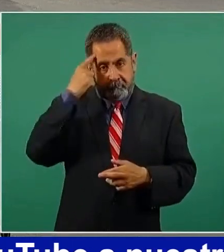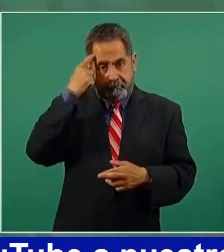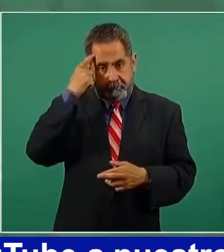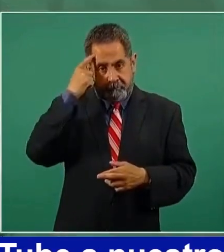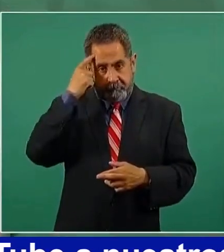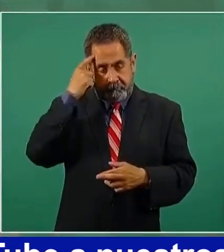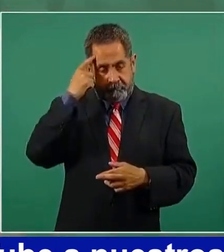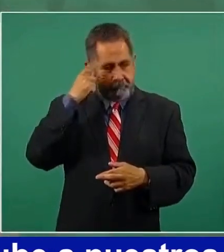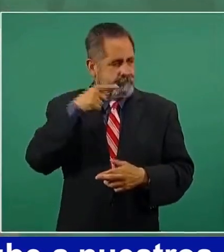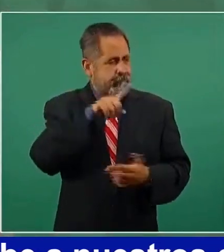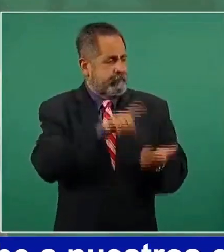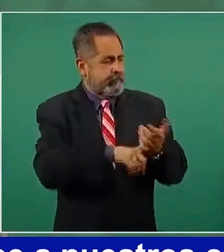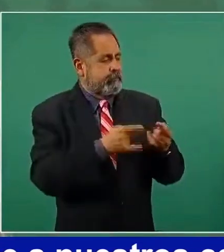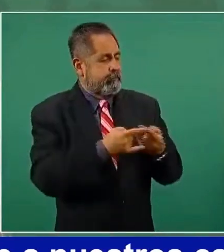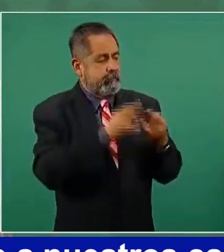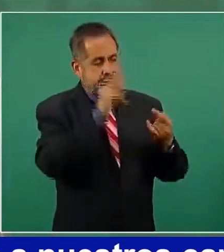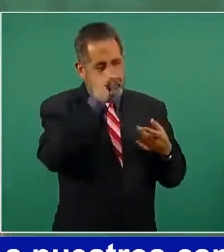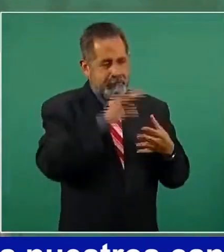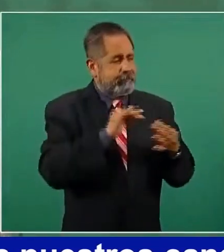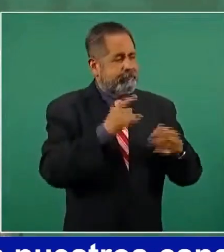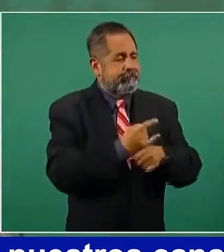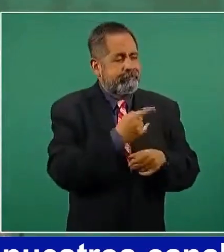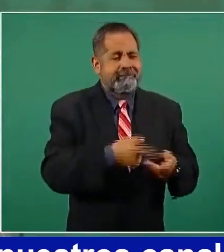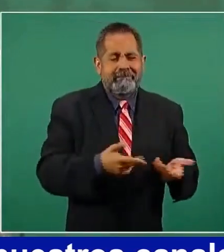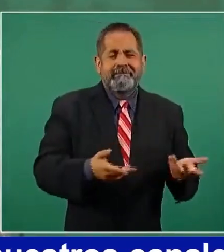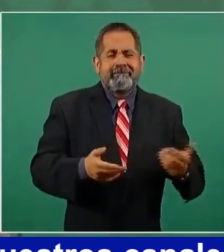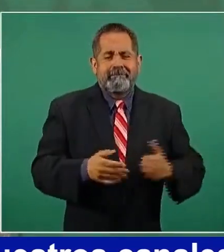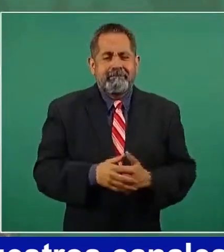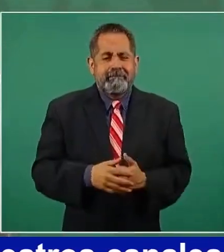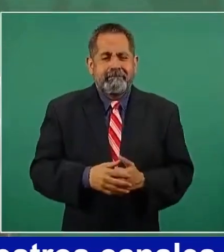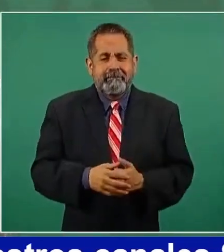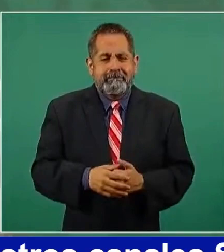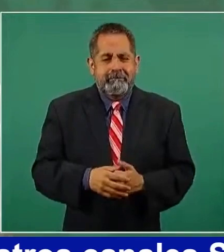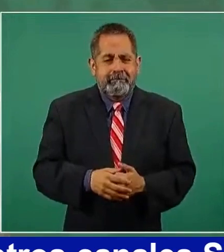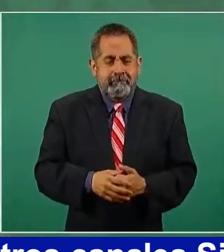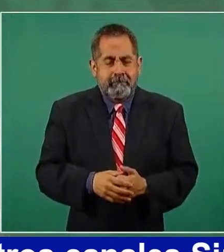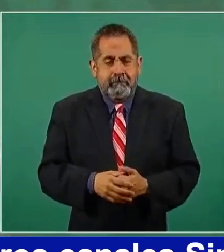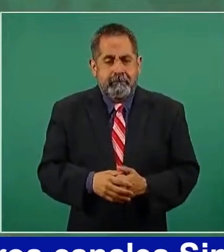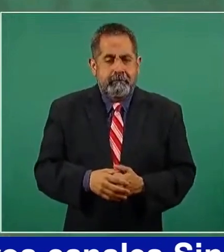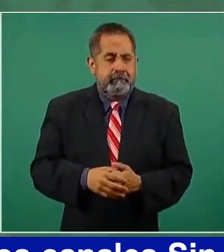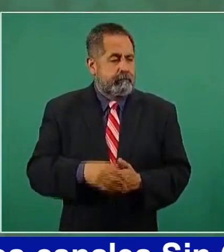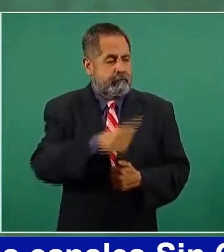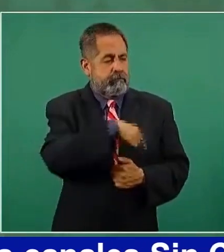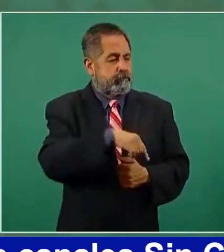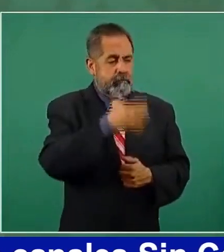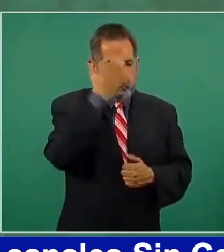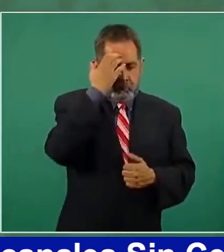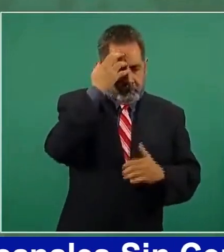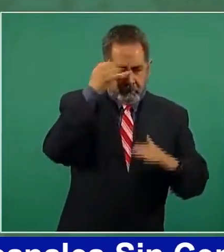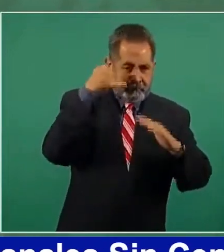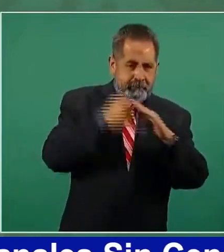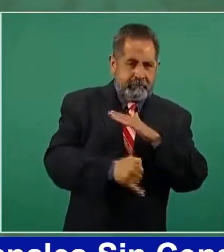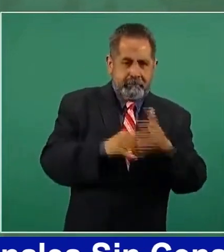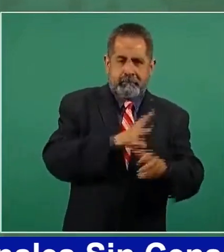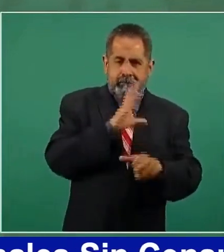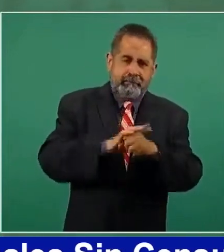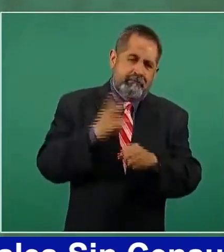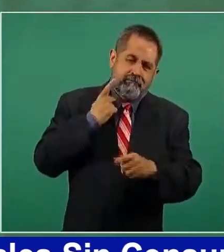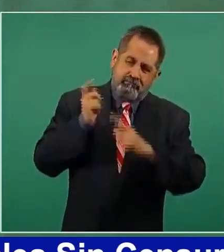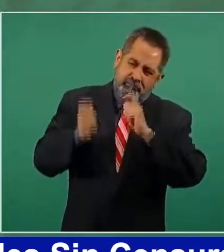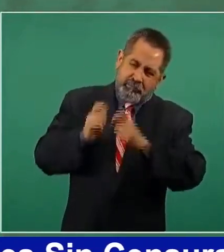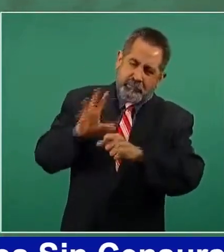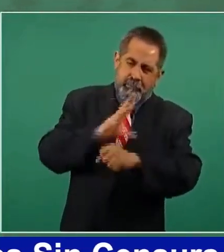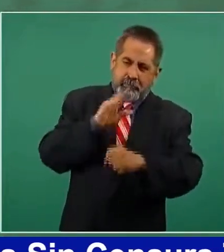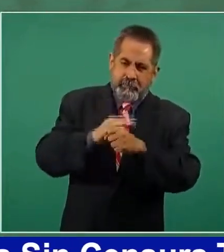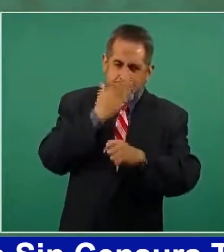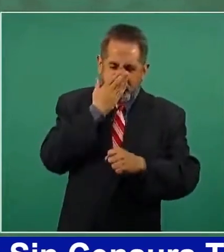todos estos intelectuales orgánicos, ¿no?, que desconocen procesos políticos fundamentales